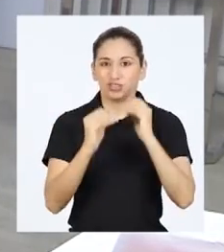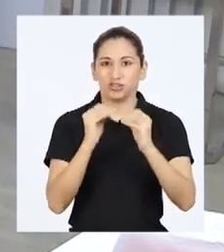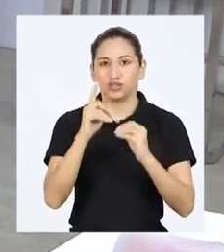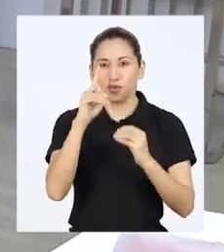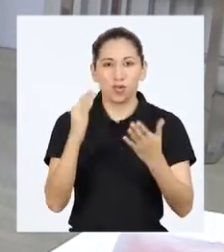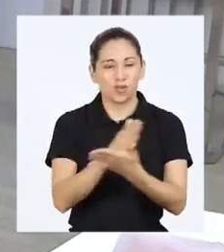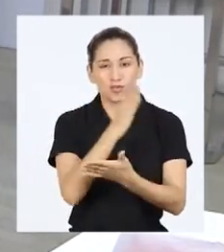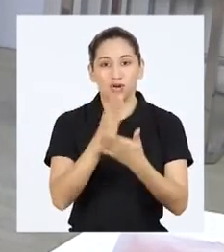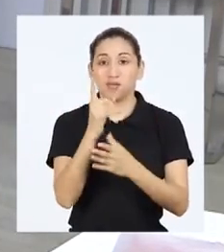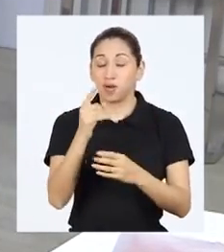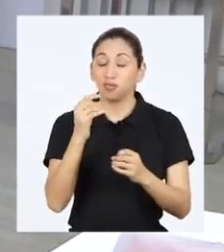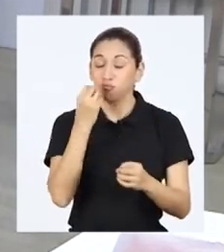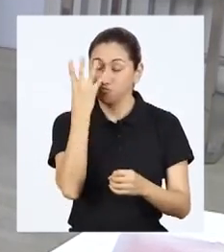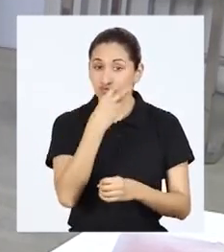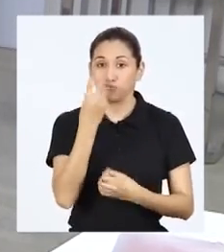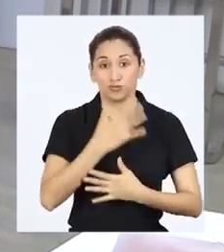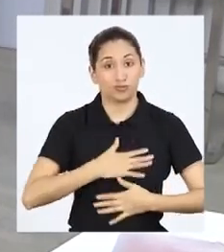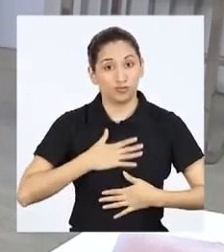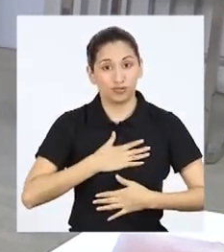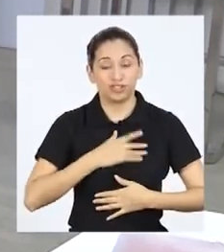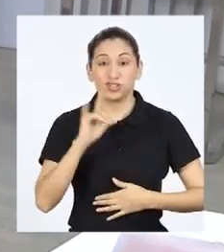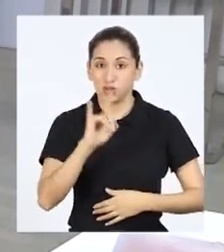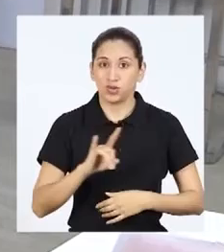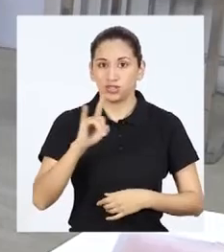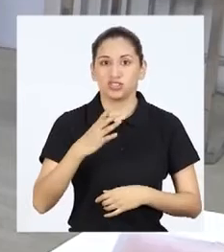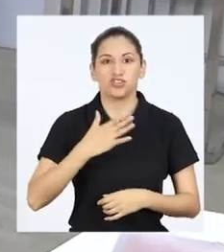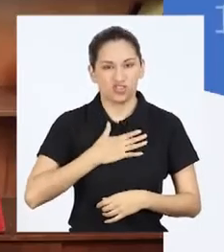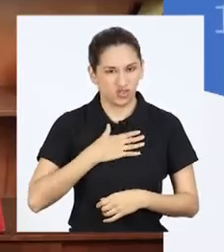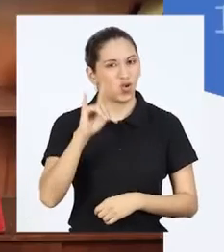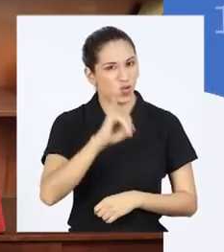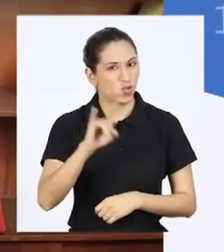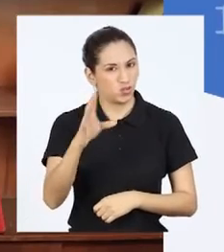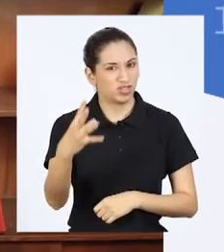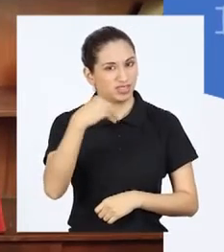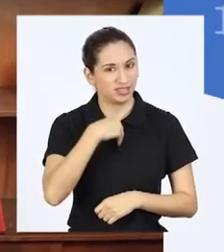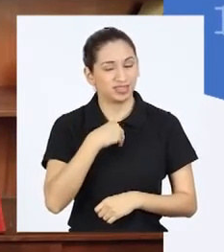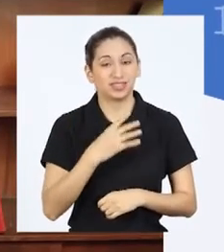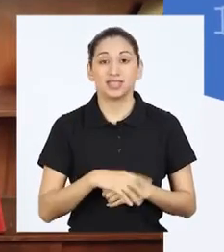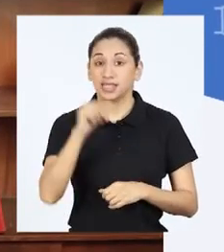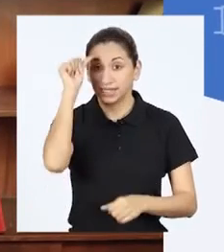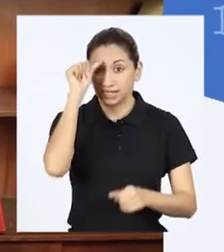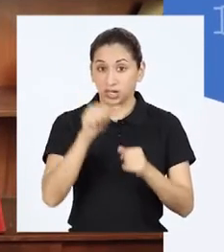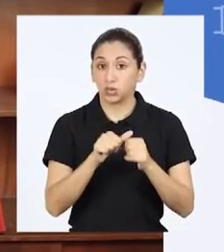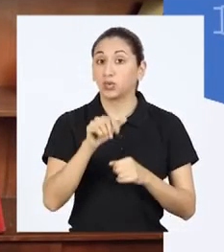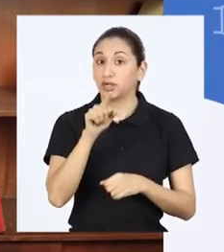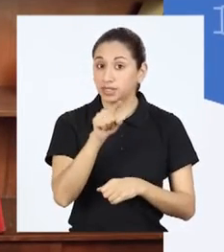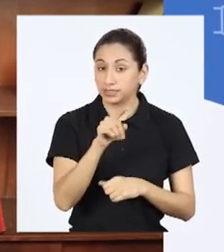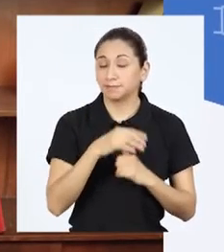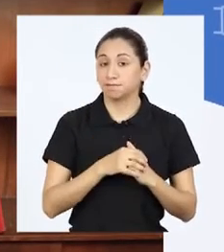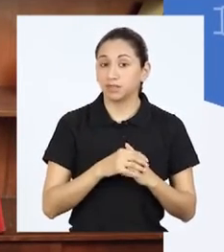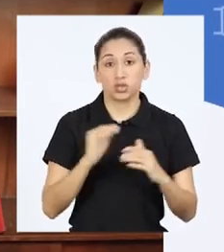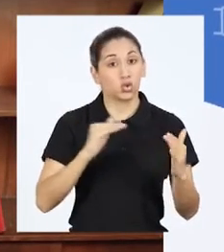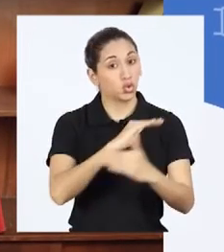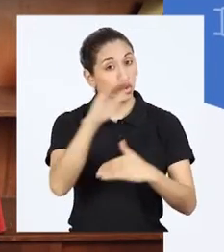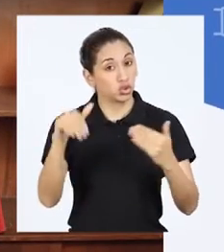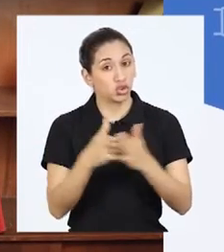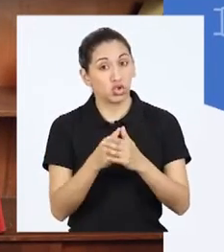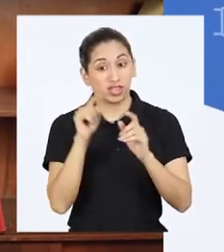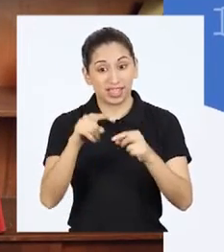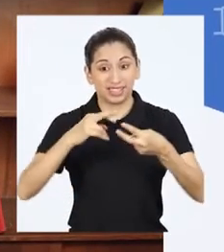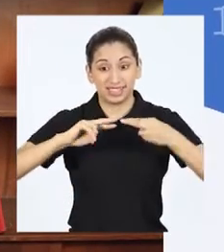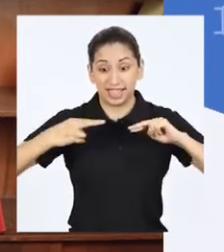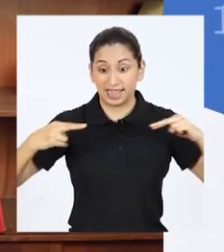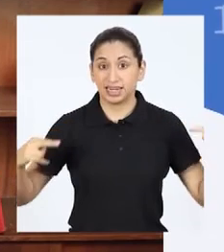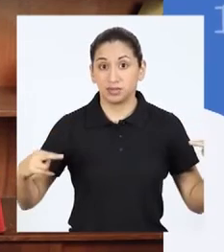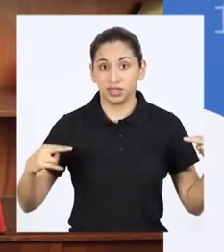Suena muy divertido y a la vez útil. Yo la utilizaría. Recuerda, Yamile, que todas estas